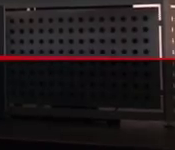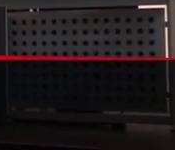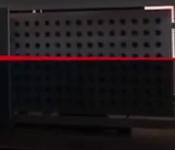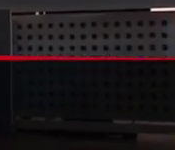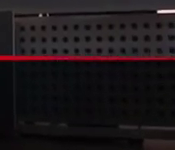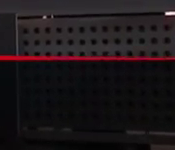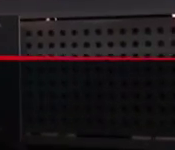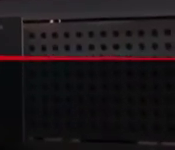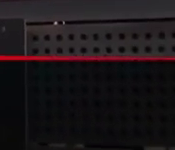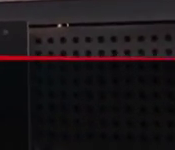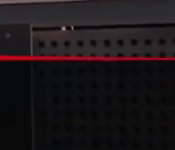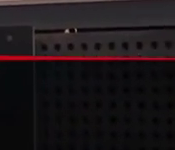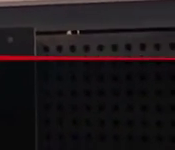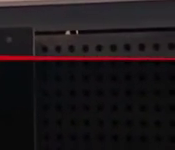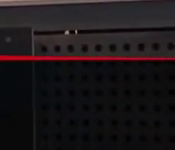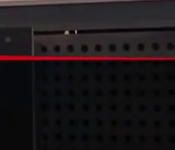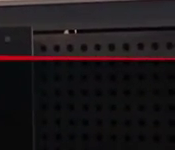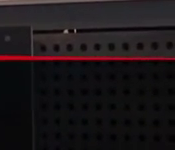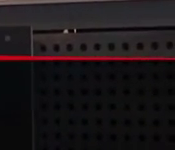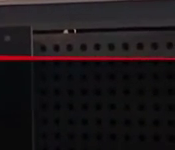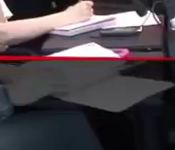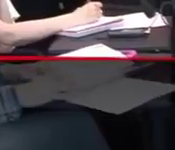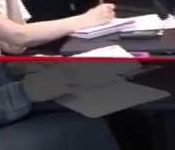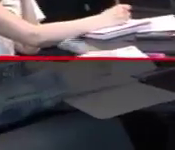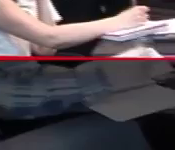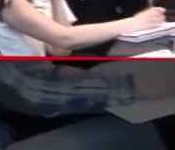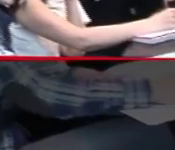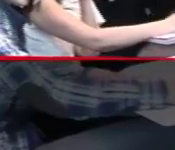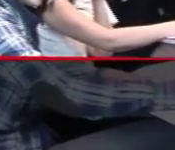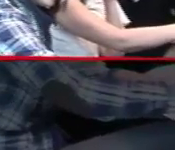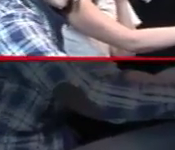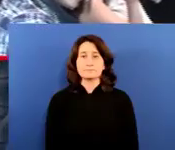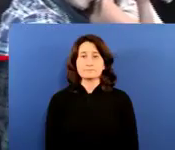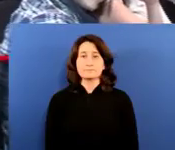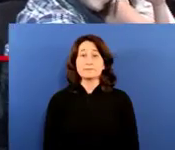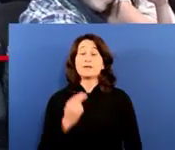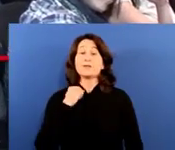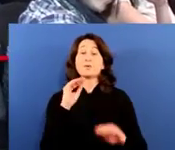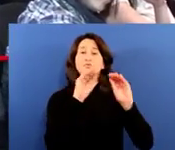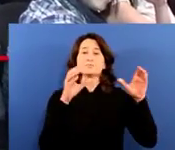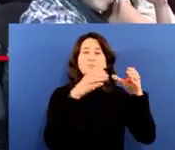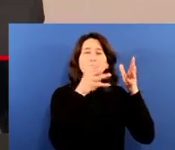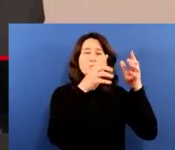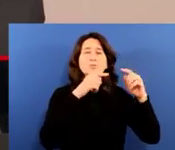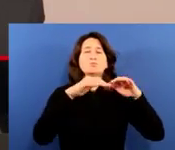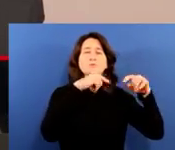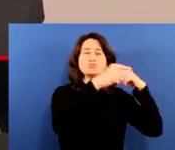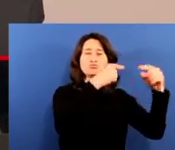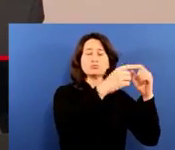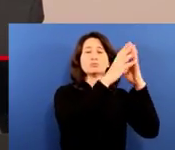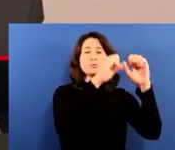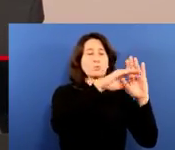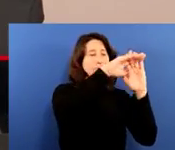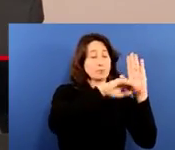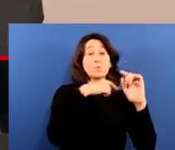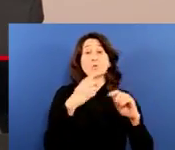El portavoz de la Diputación Foral de Vizcaya, Juan María Aburto, ha informado sobre los acuerdos adoptados en el Consejo de Gobierno. Aburto ha